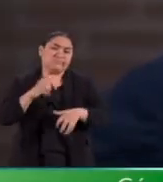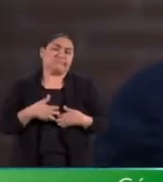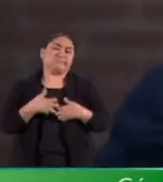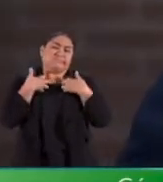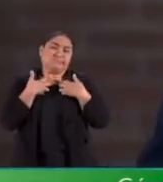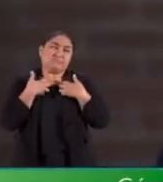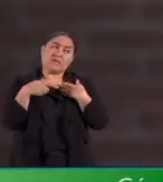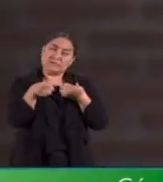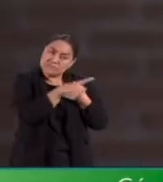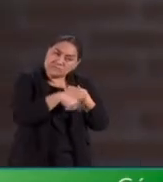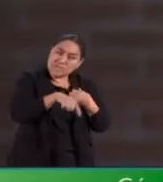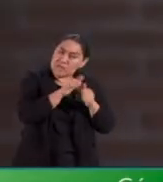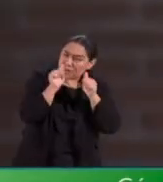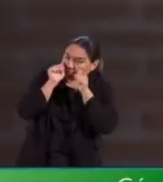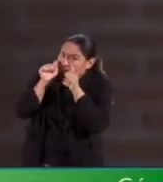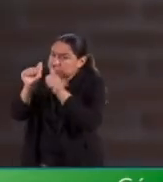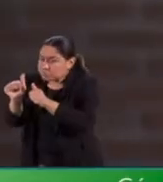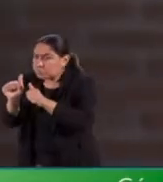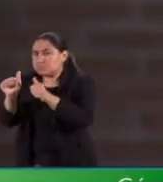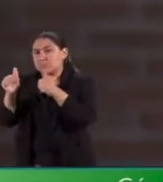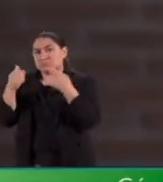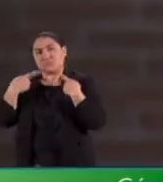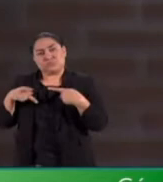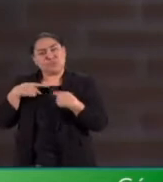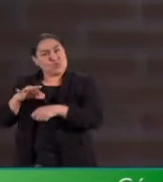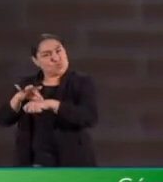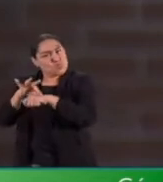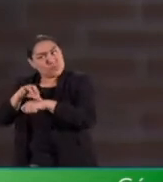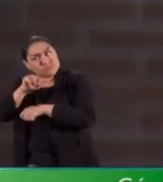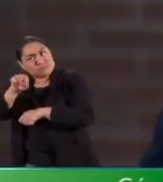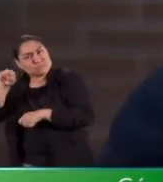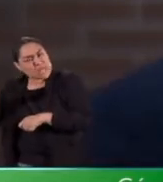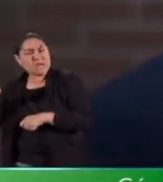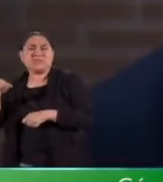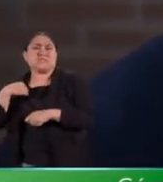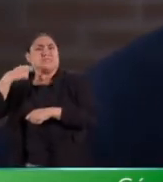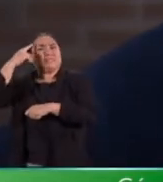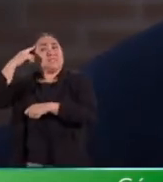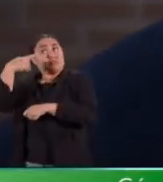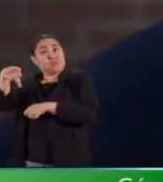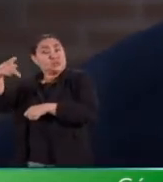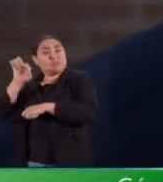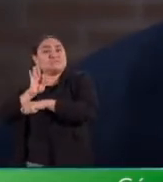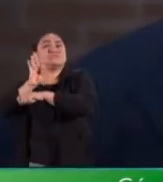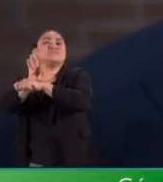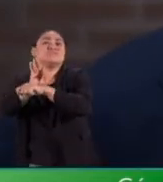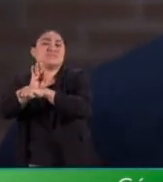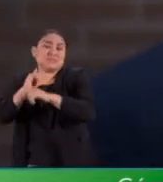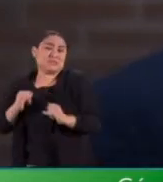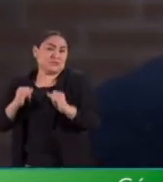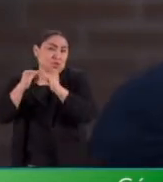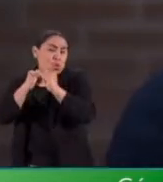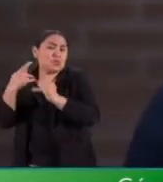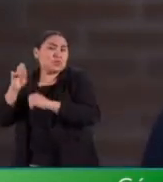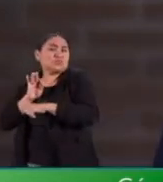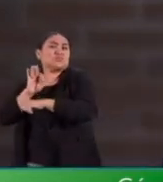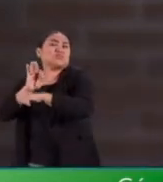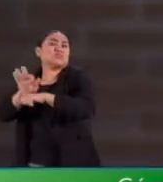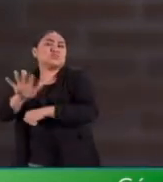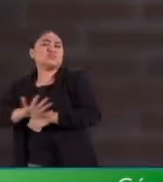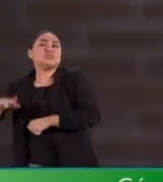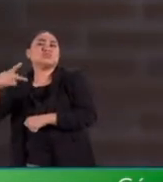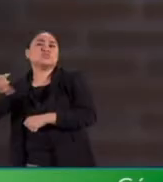Escuchen a esas personas de carne y hueso que defienden la institución y la profesión a la que le han dedicado una